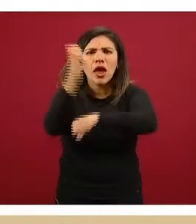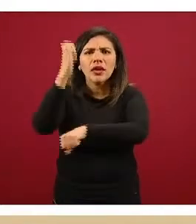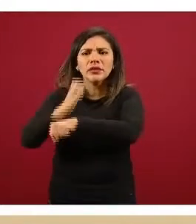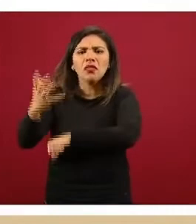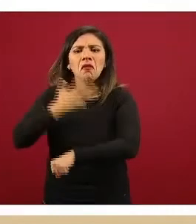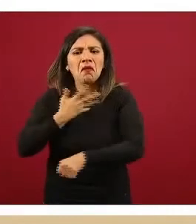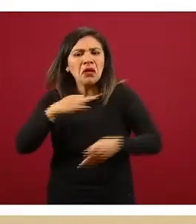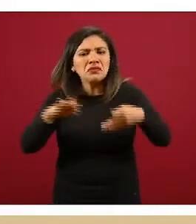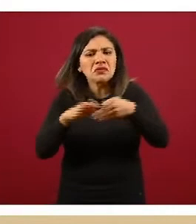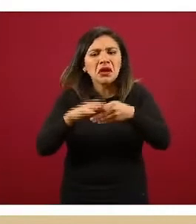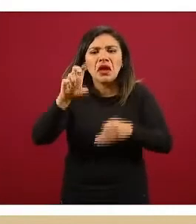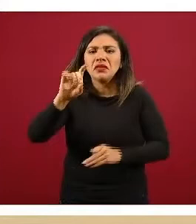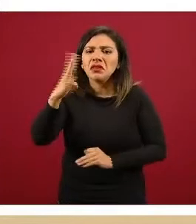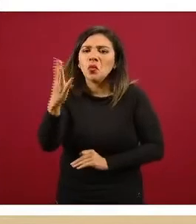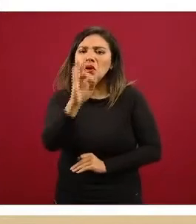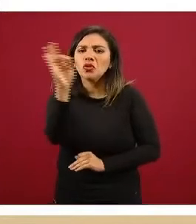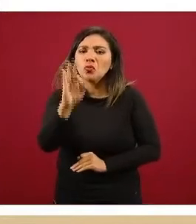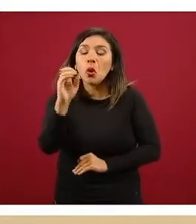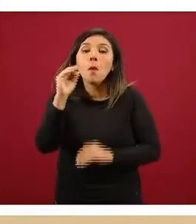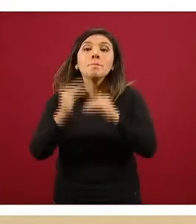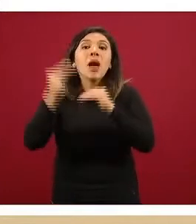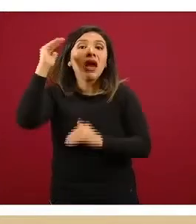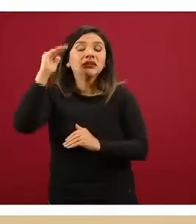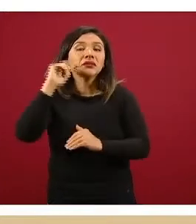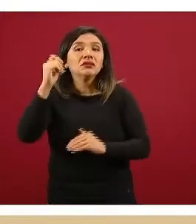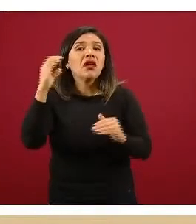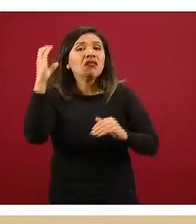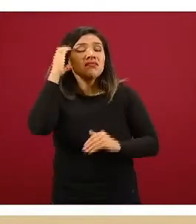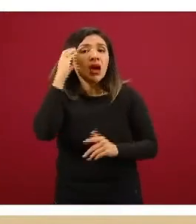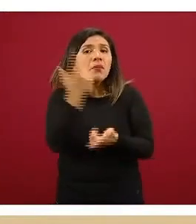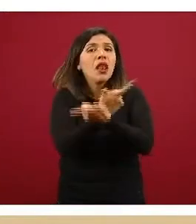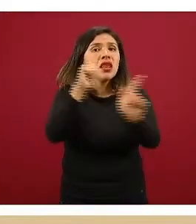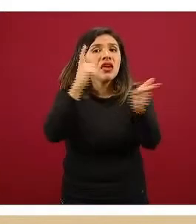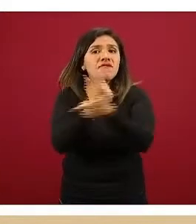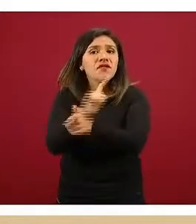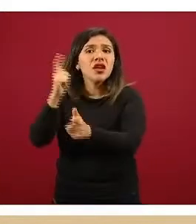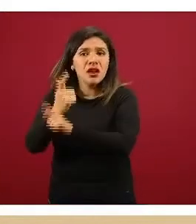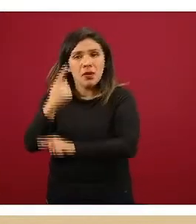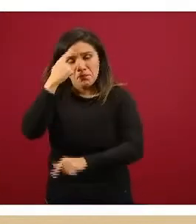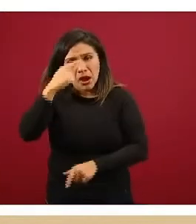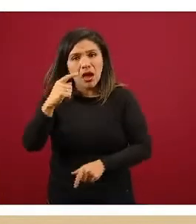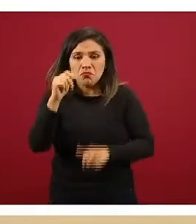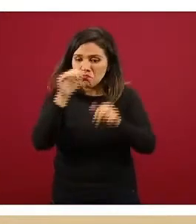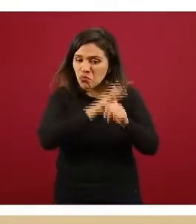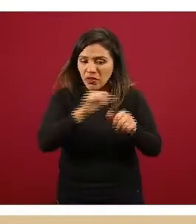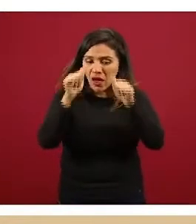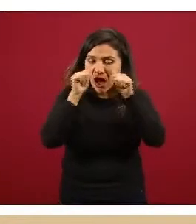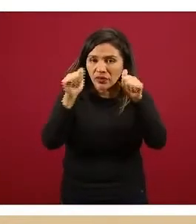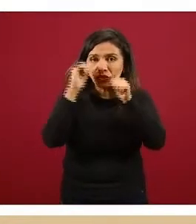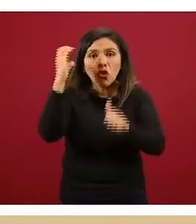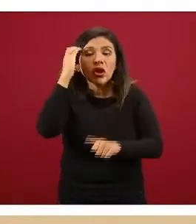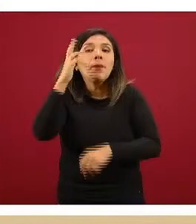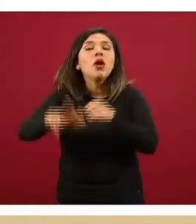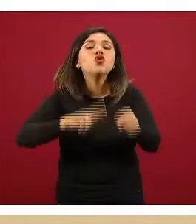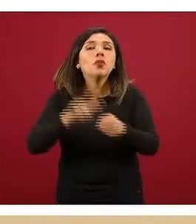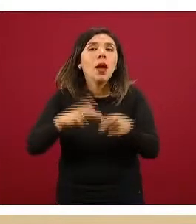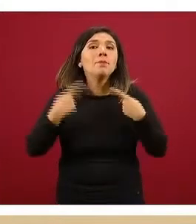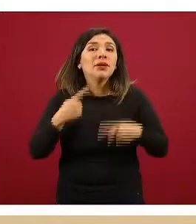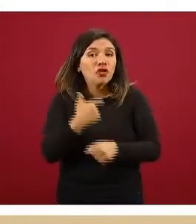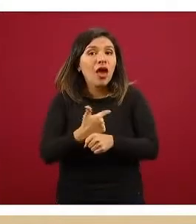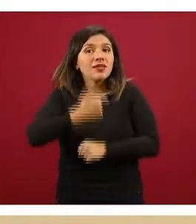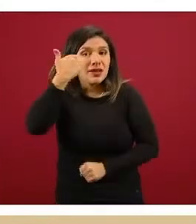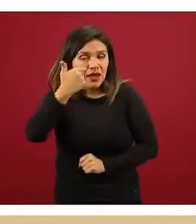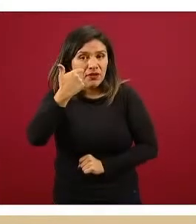34% o más de disponibilidad de camas para pacientes